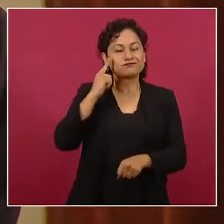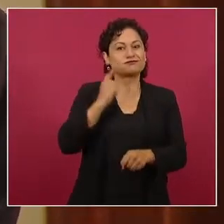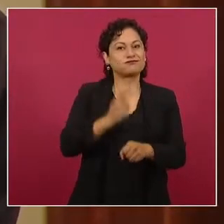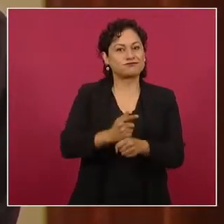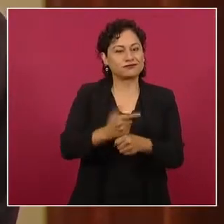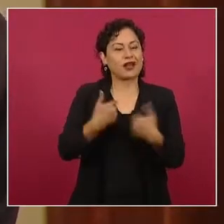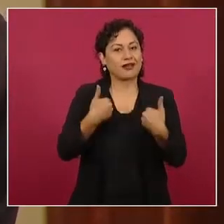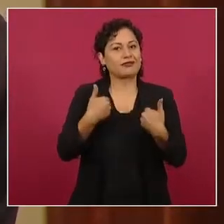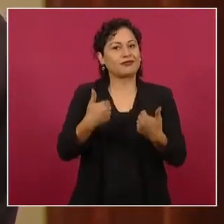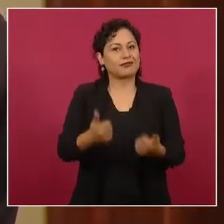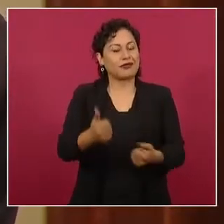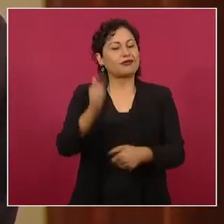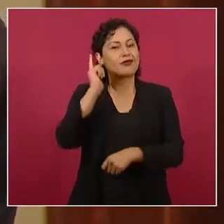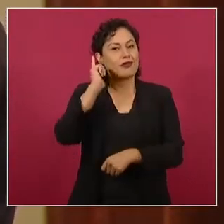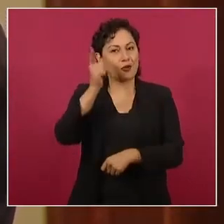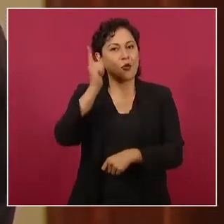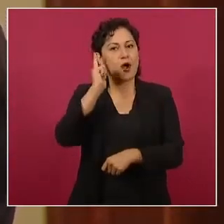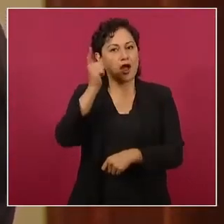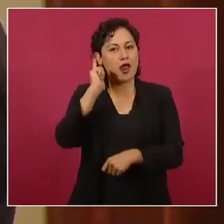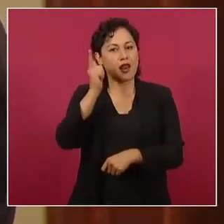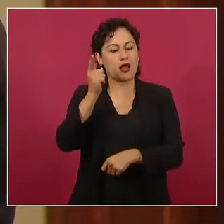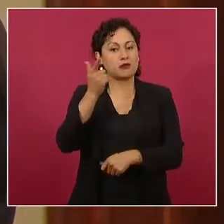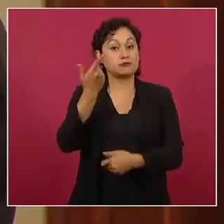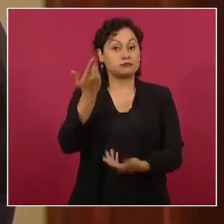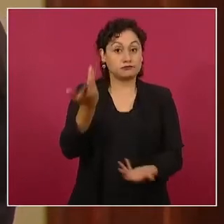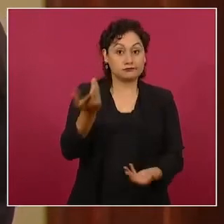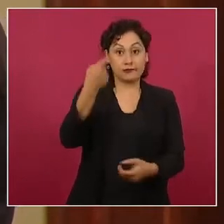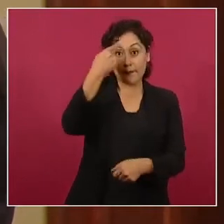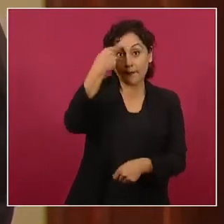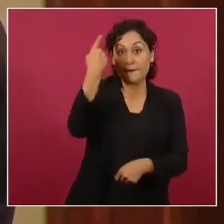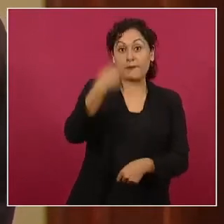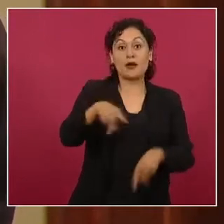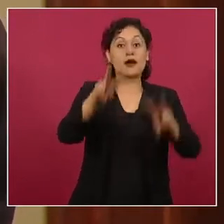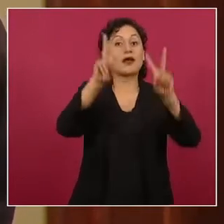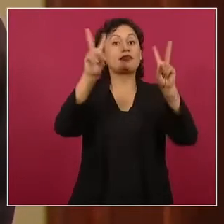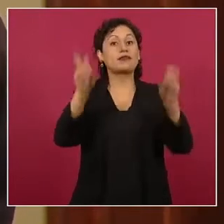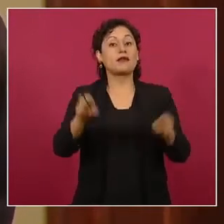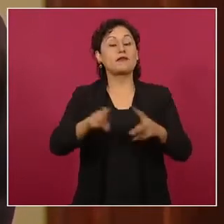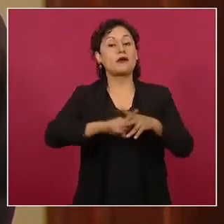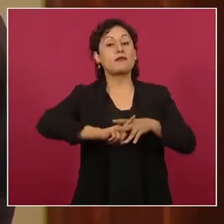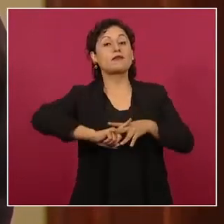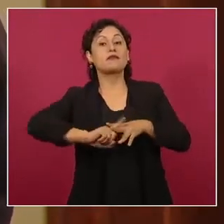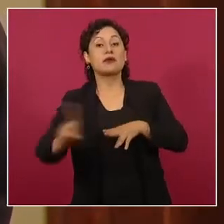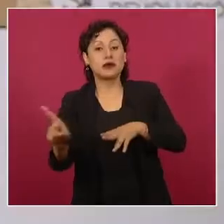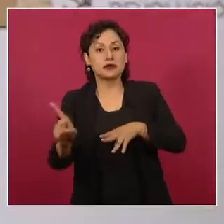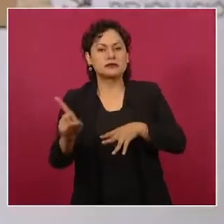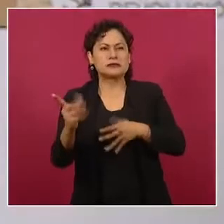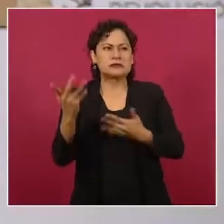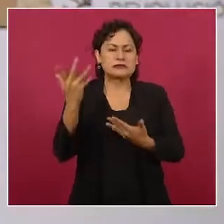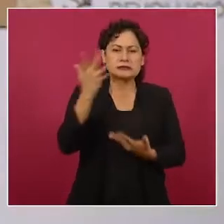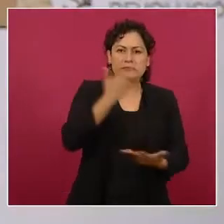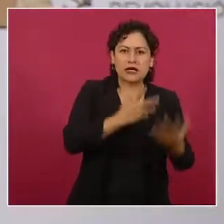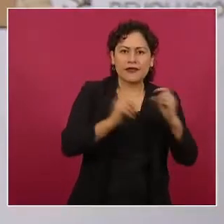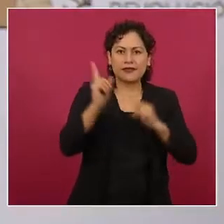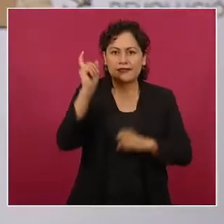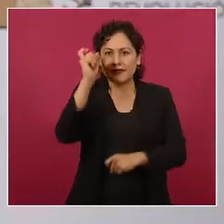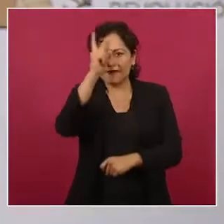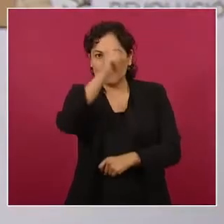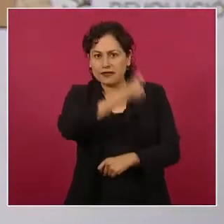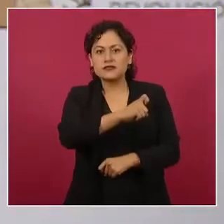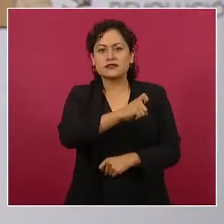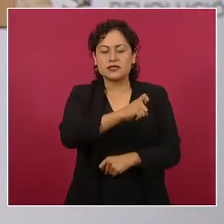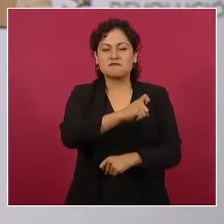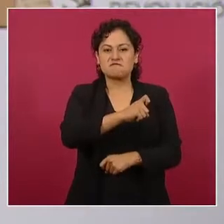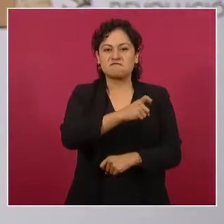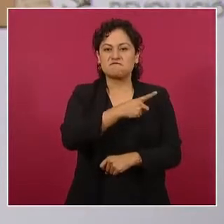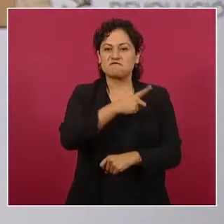que tanta complicación tiene, pues sea resuelto en la línea y el